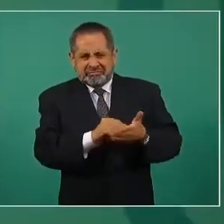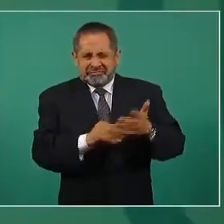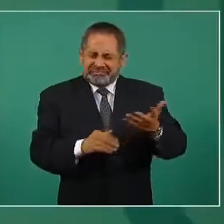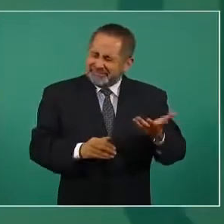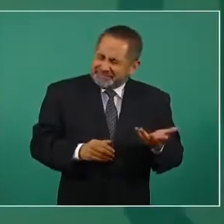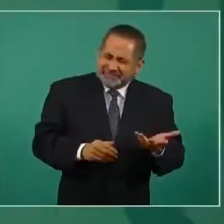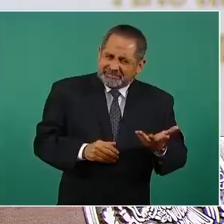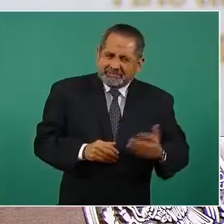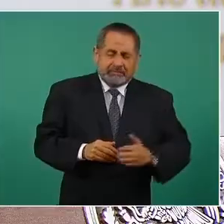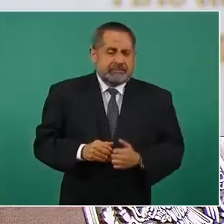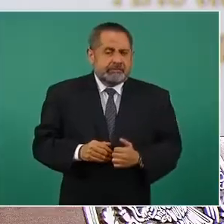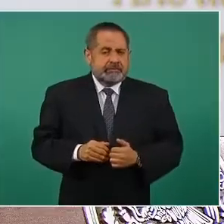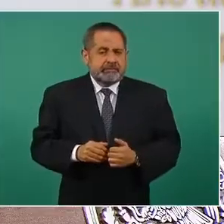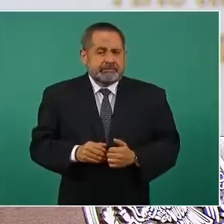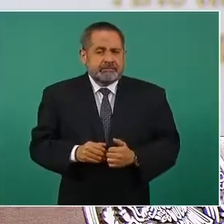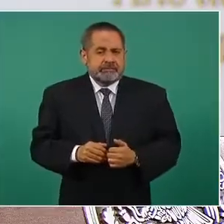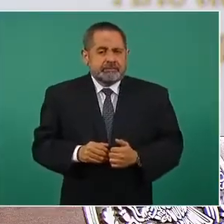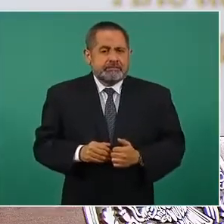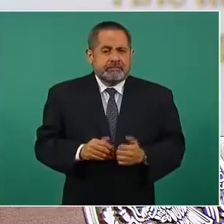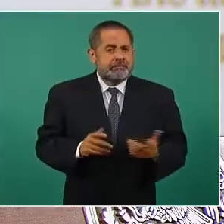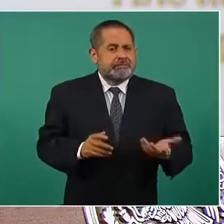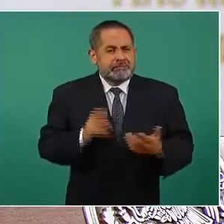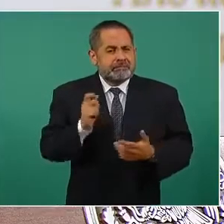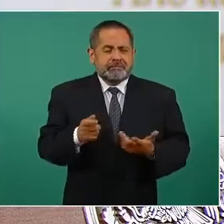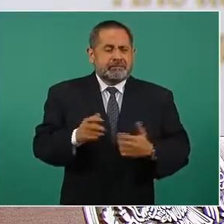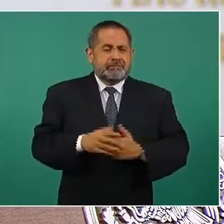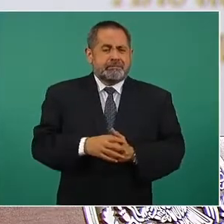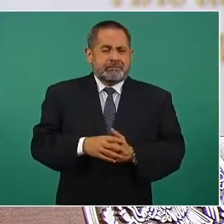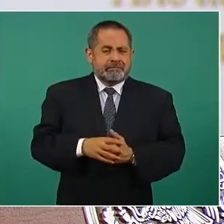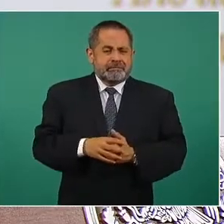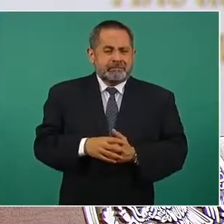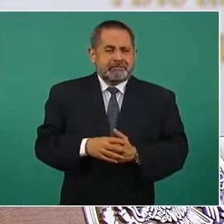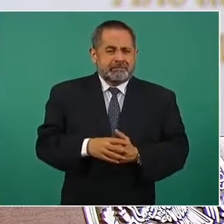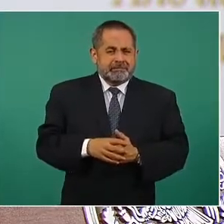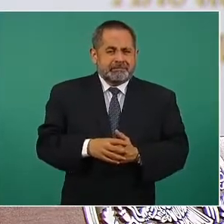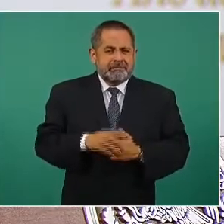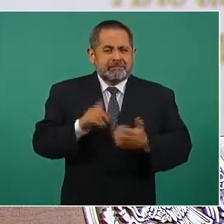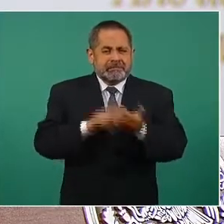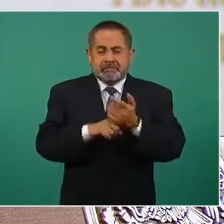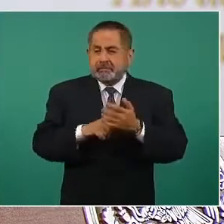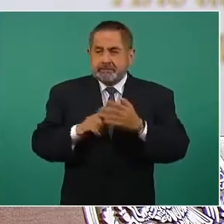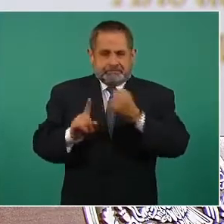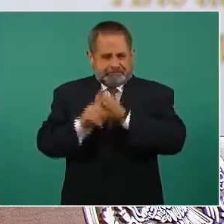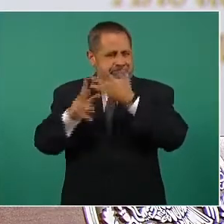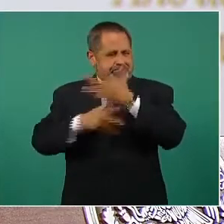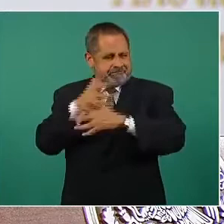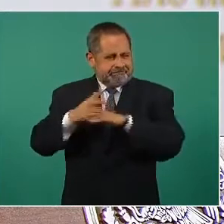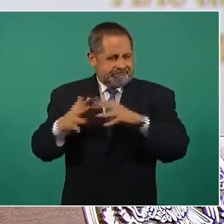porque no requirió utilizar después del golpe